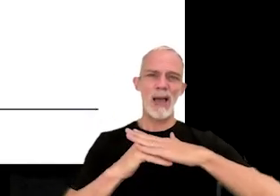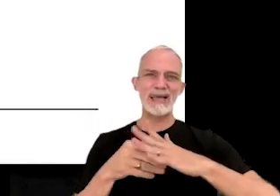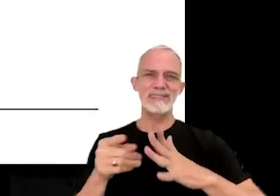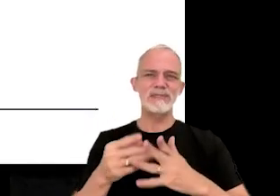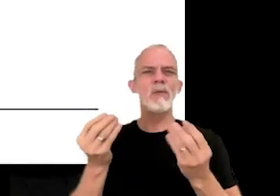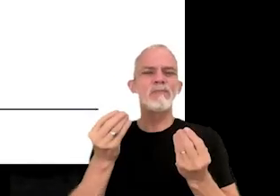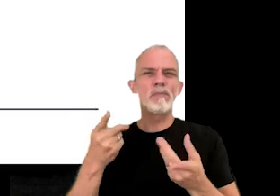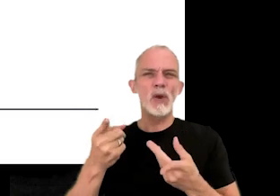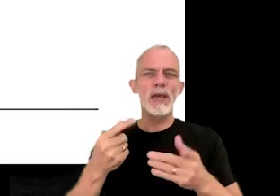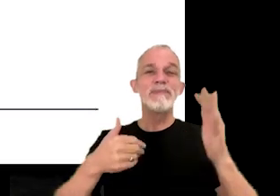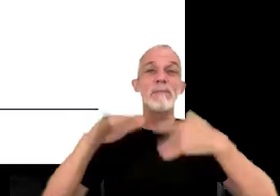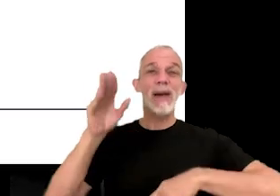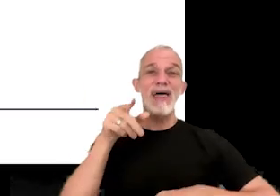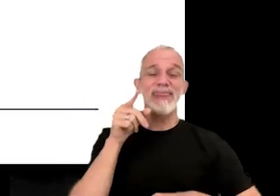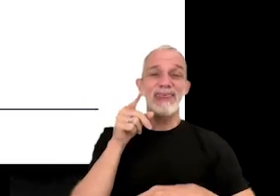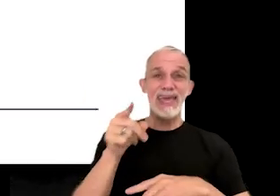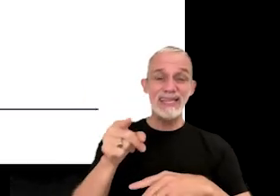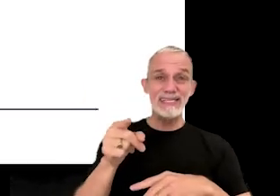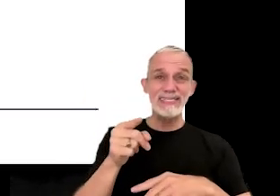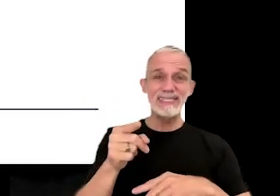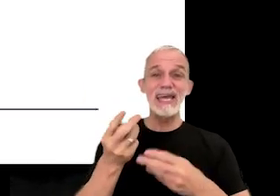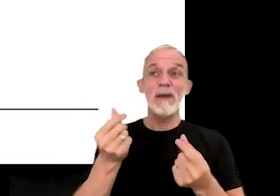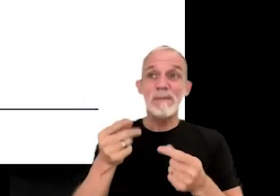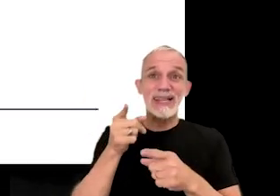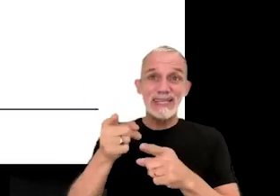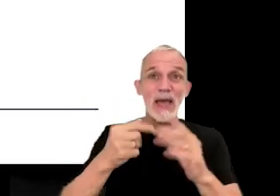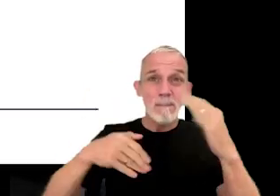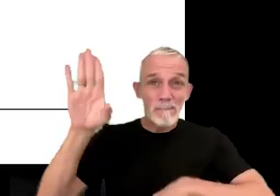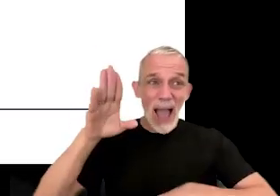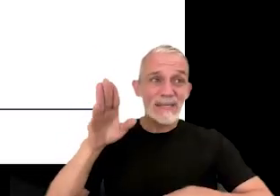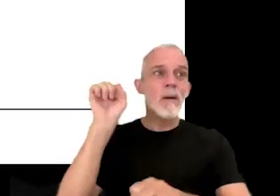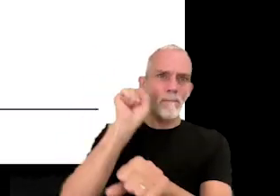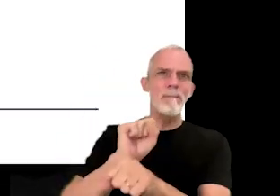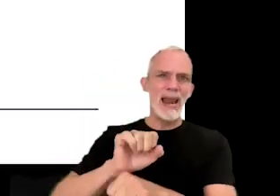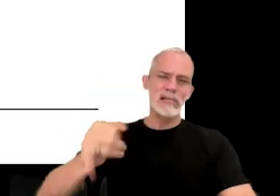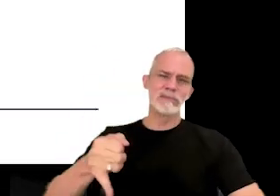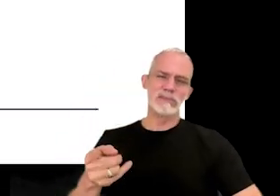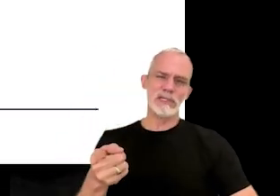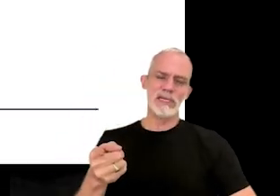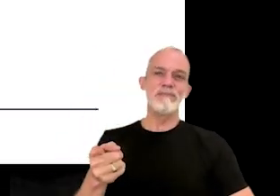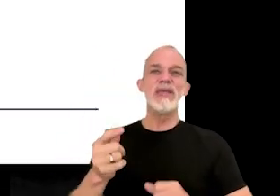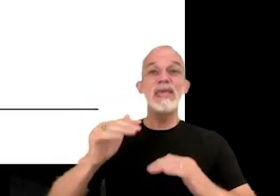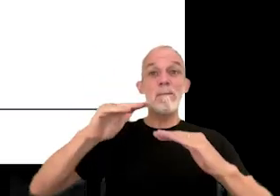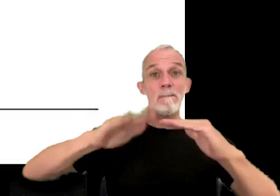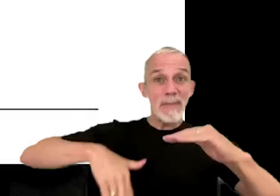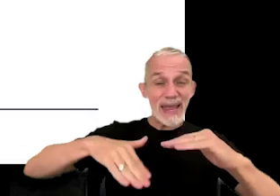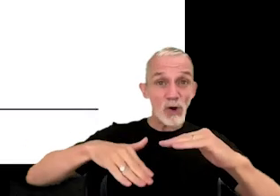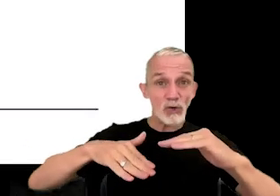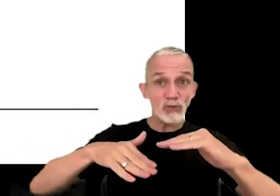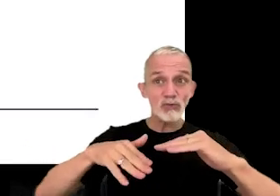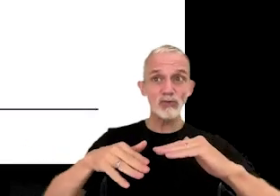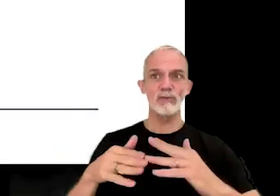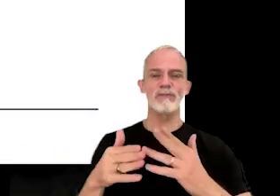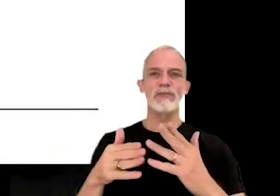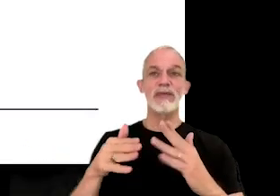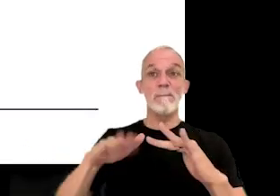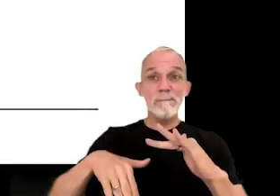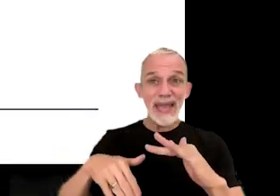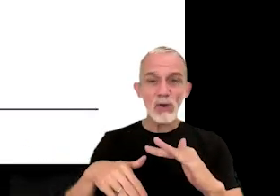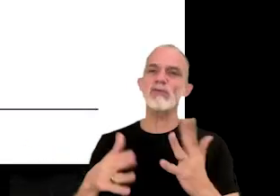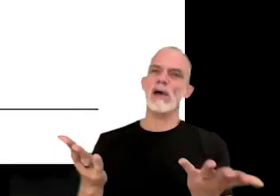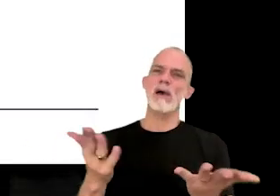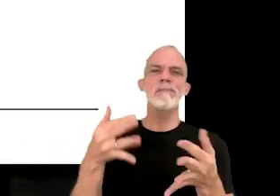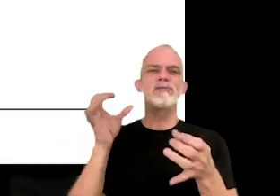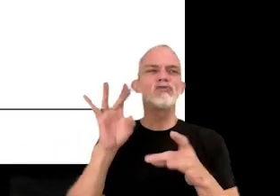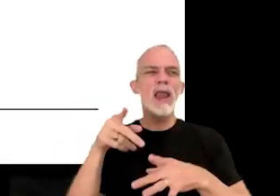que más de ese importe sí se persigue penalmente y menor de ese importe sería